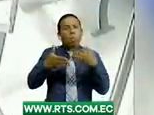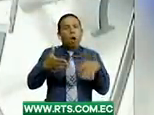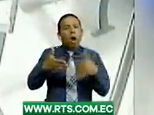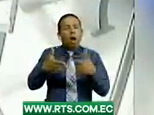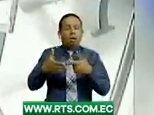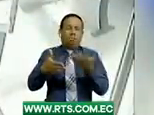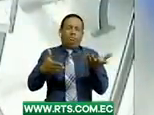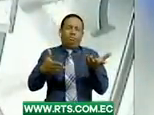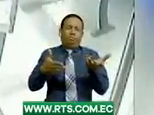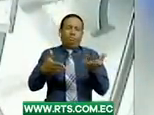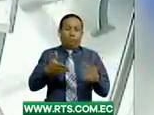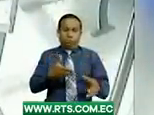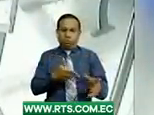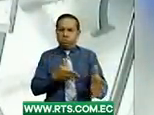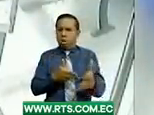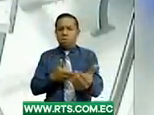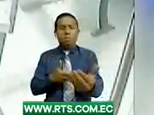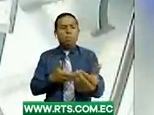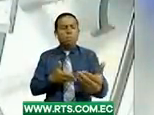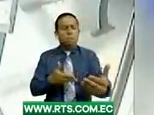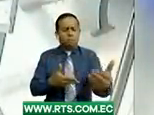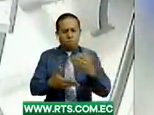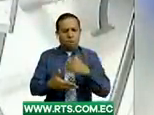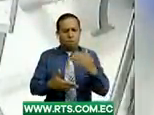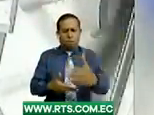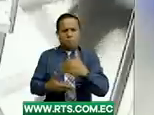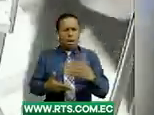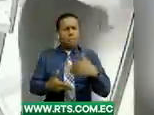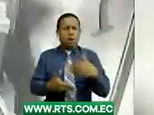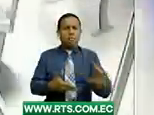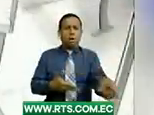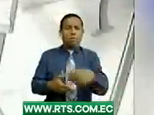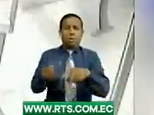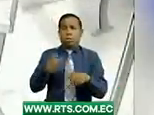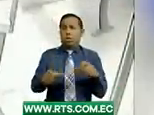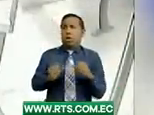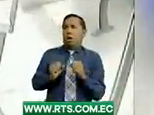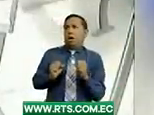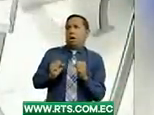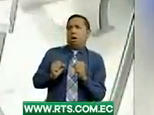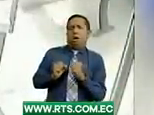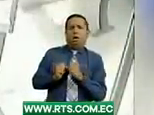Se marcharon amenazando a los ciudadanos que iban sentados y asustados.